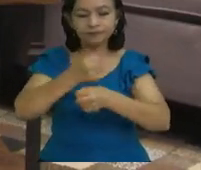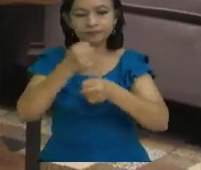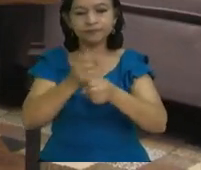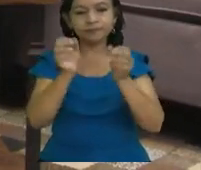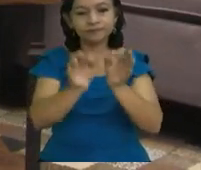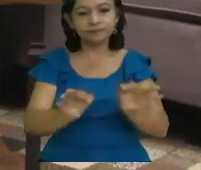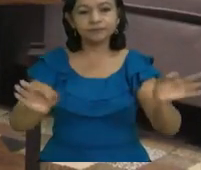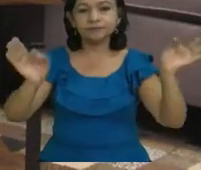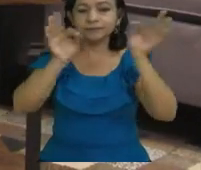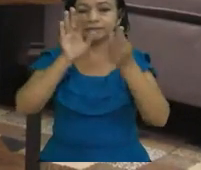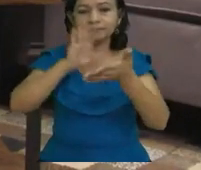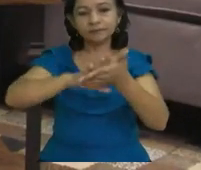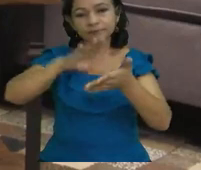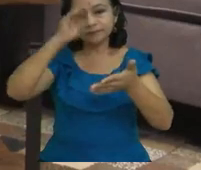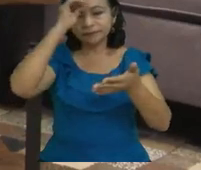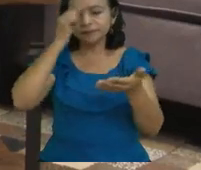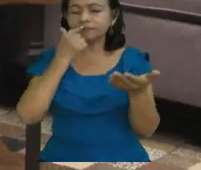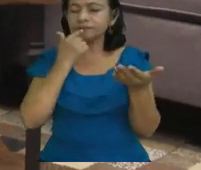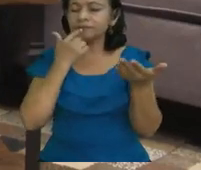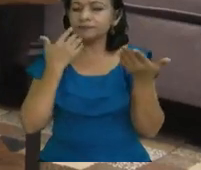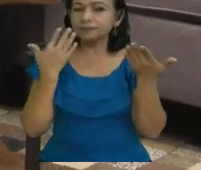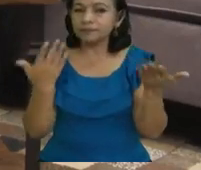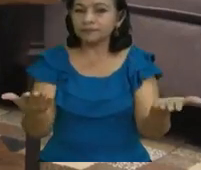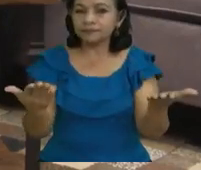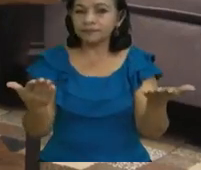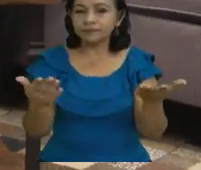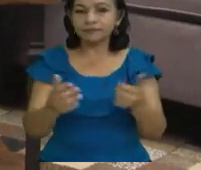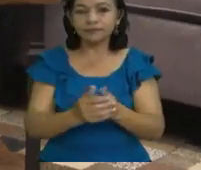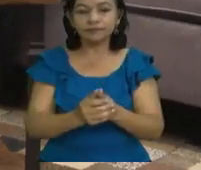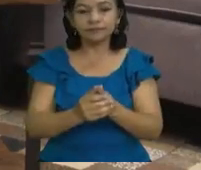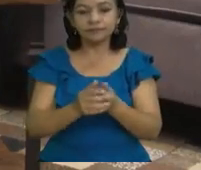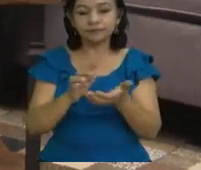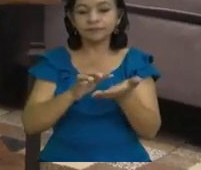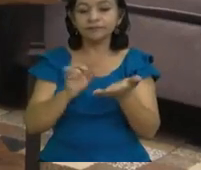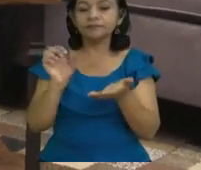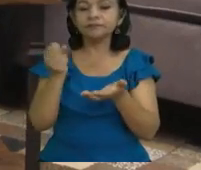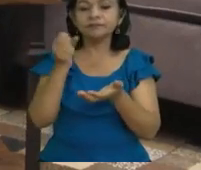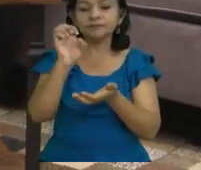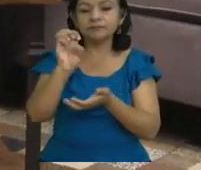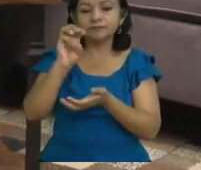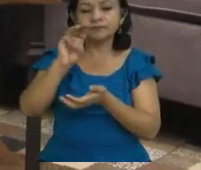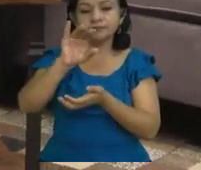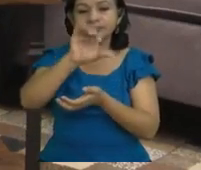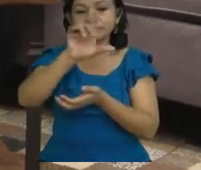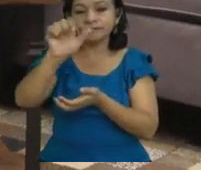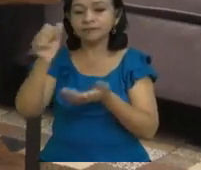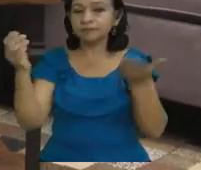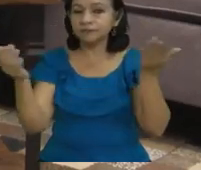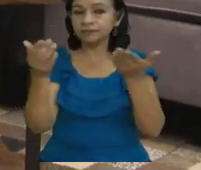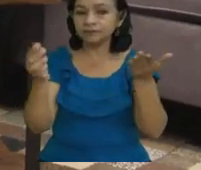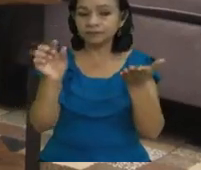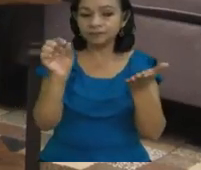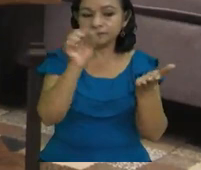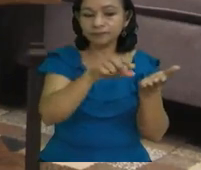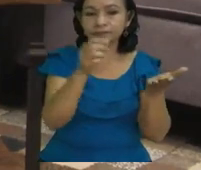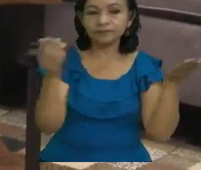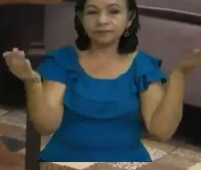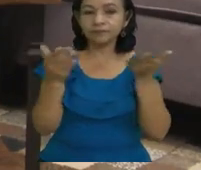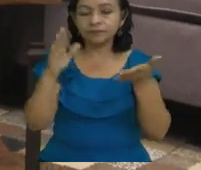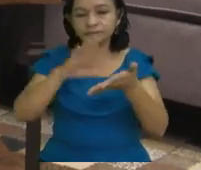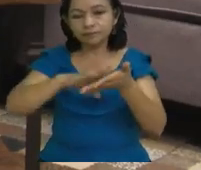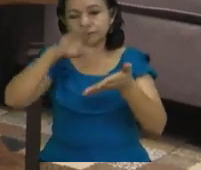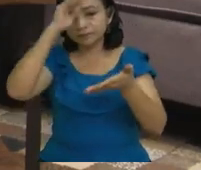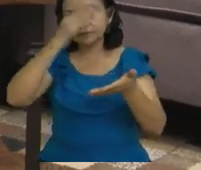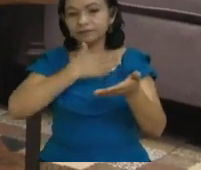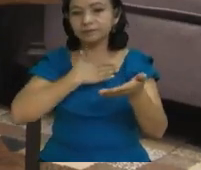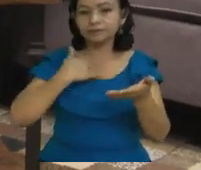que es el conocimiento. ¿Por qué utilizar semillas? ¿Cómo producir la semilla? Cómo aprender a ser